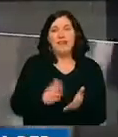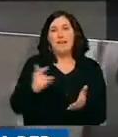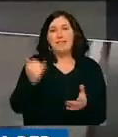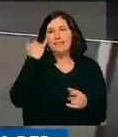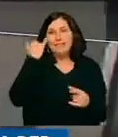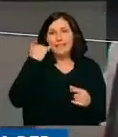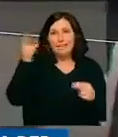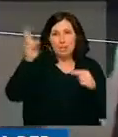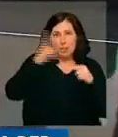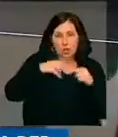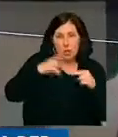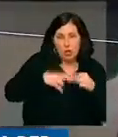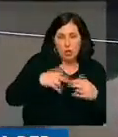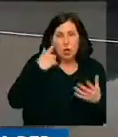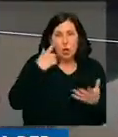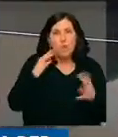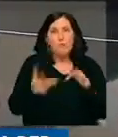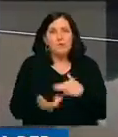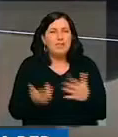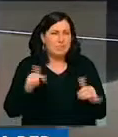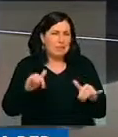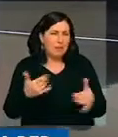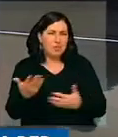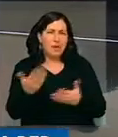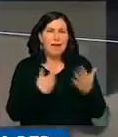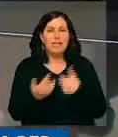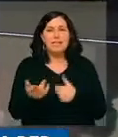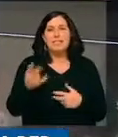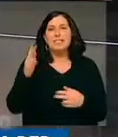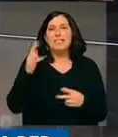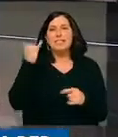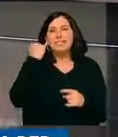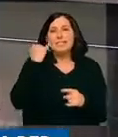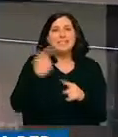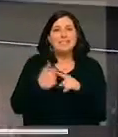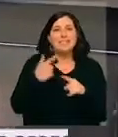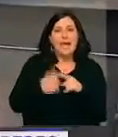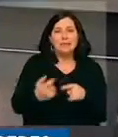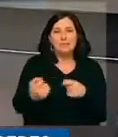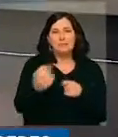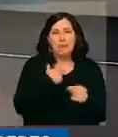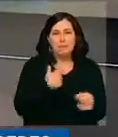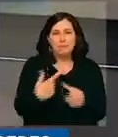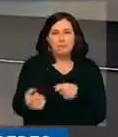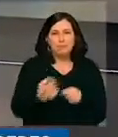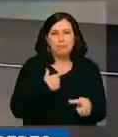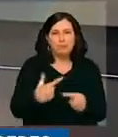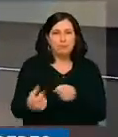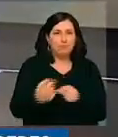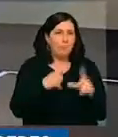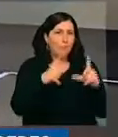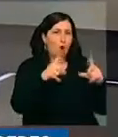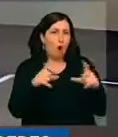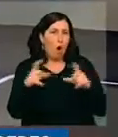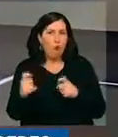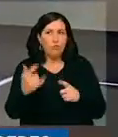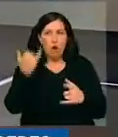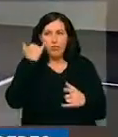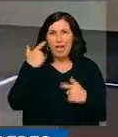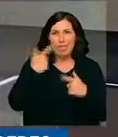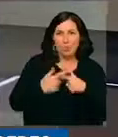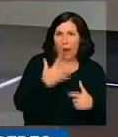hablado en Telemundo y que implica intercambiar mensajes, fotos o videos con contenido erótico o sexual. 3 de cada